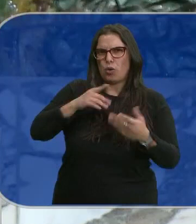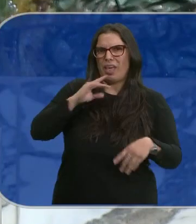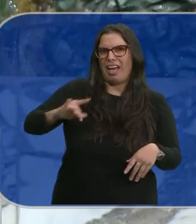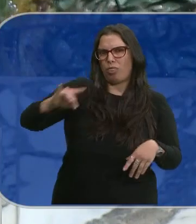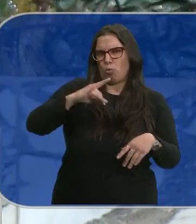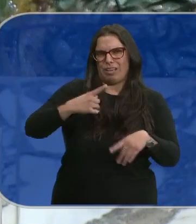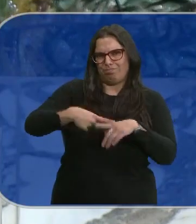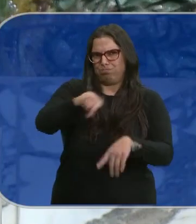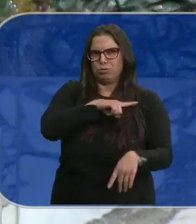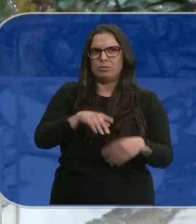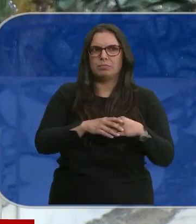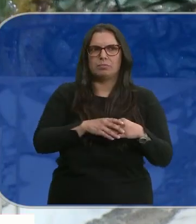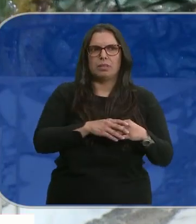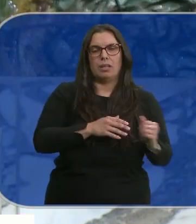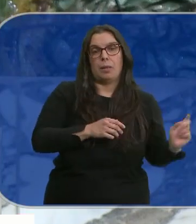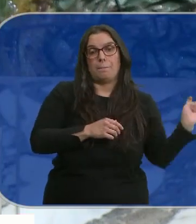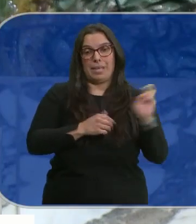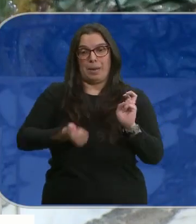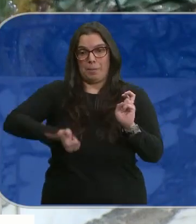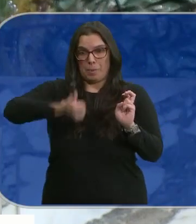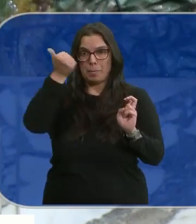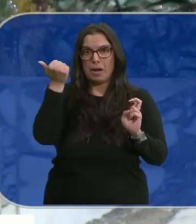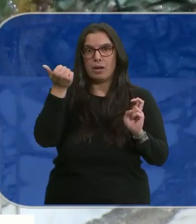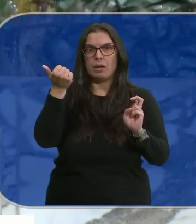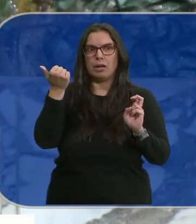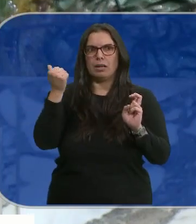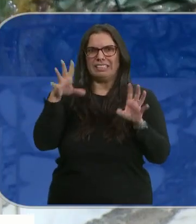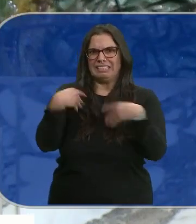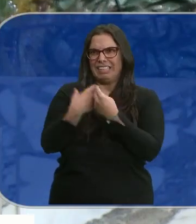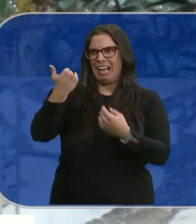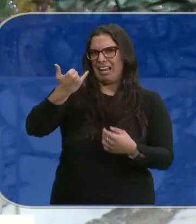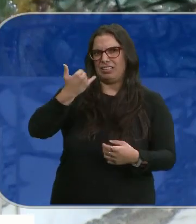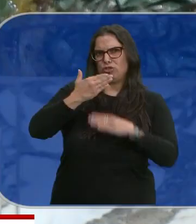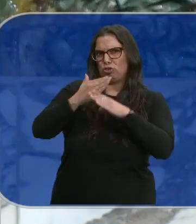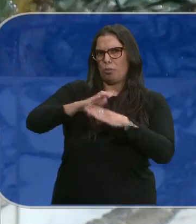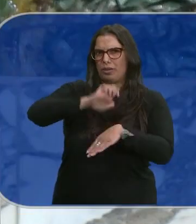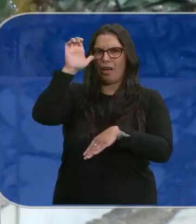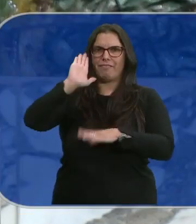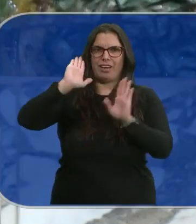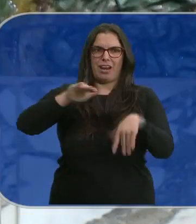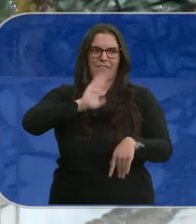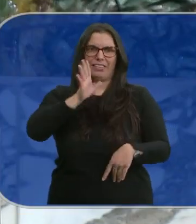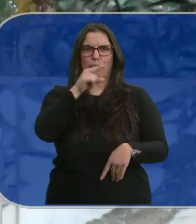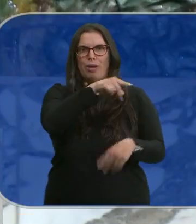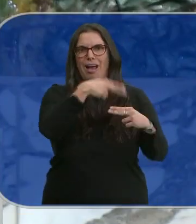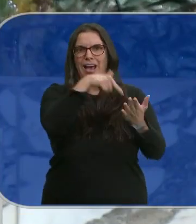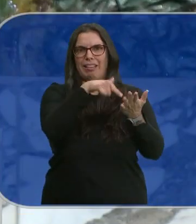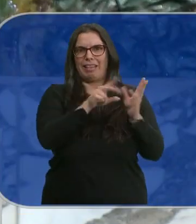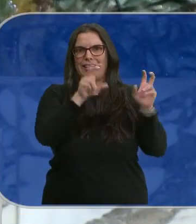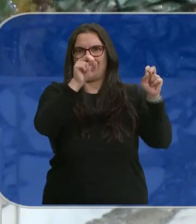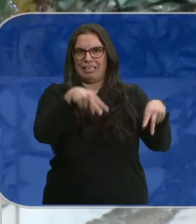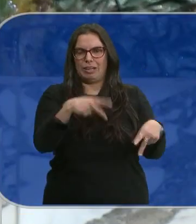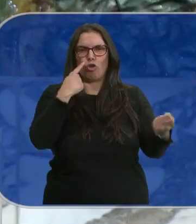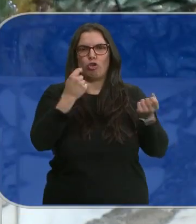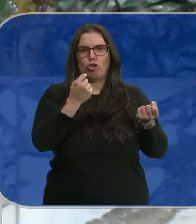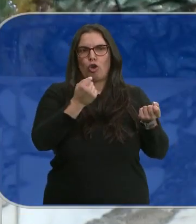Entra más azúcar, sin aranceles, con lo cual el mercado, que ya está saturado de azúcar en Europa, se va a sentir perjudicado.